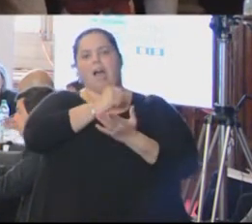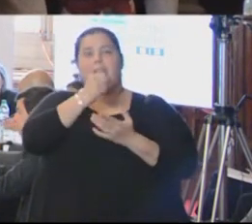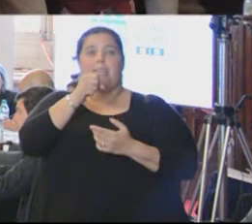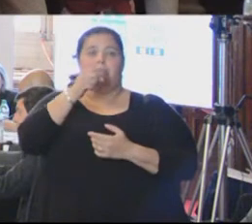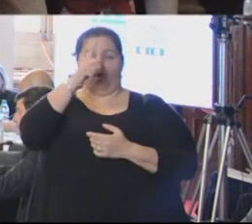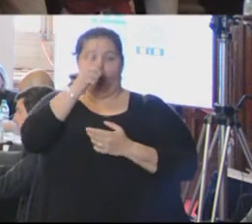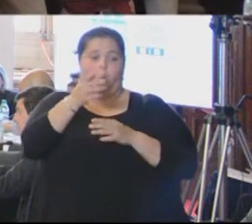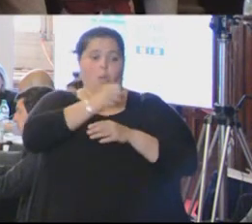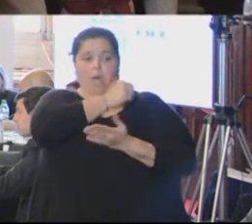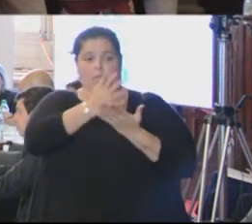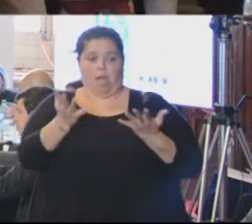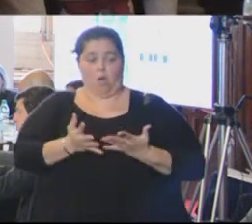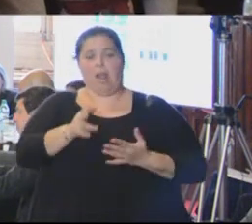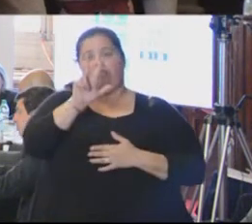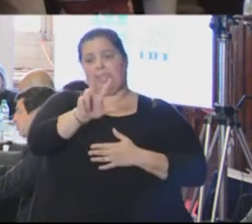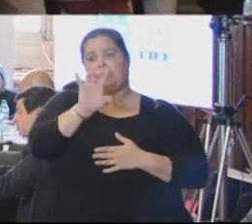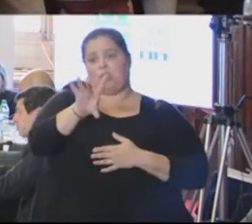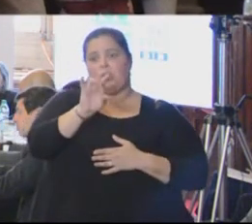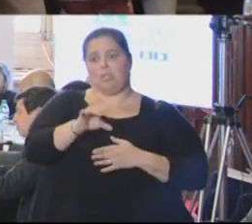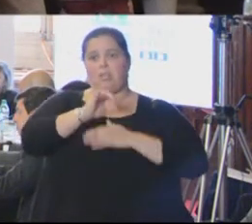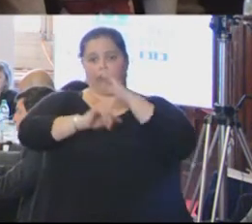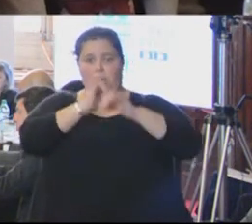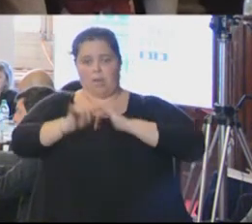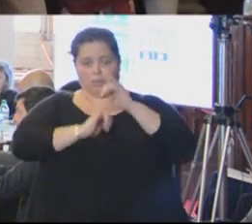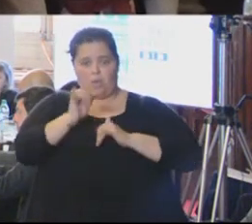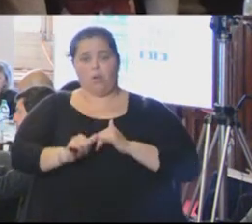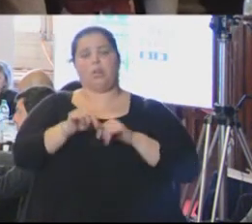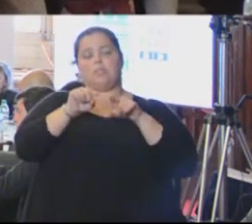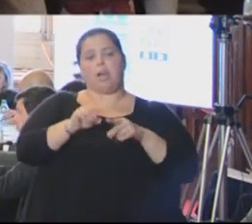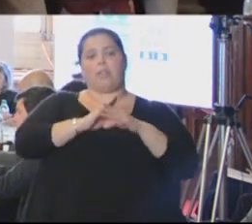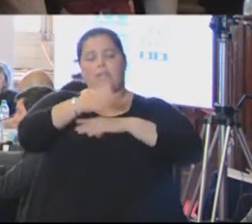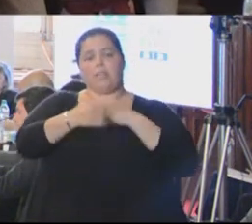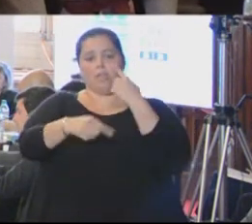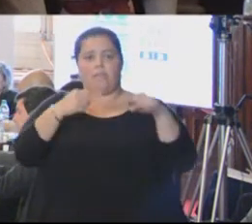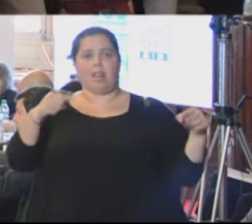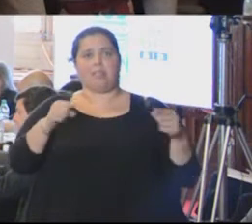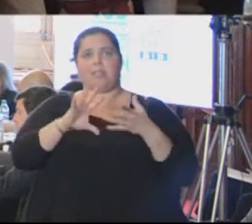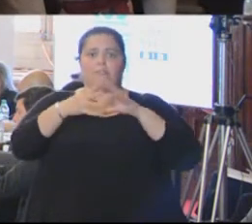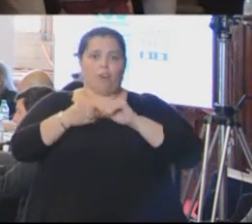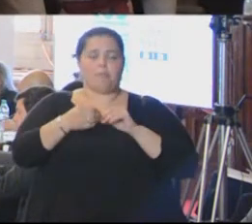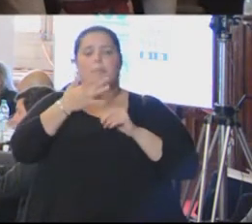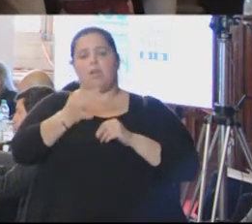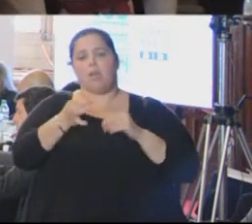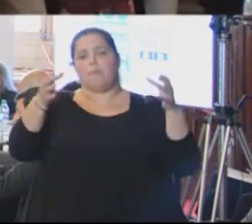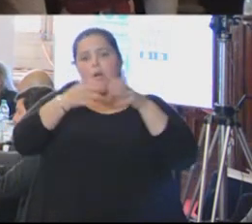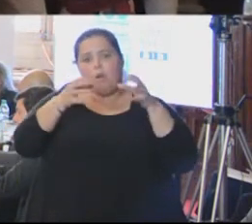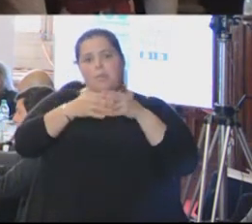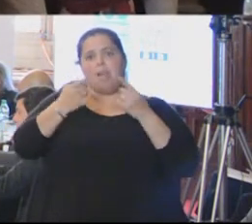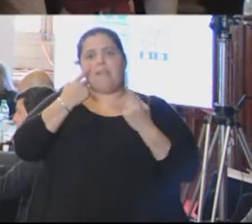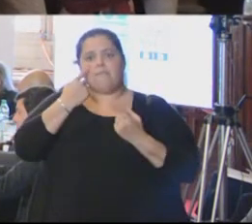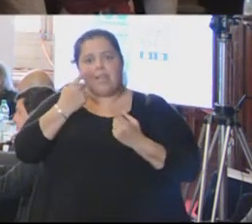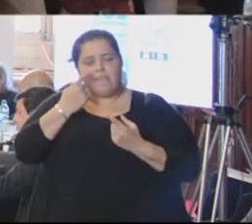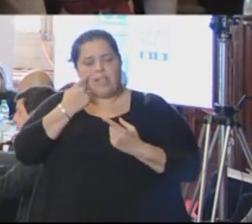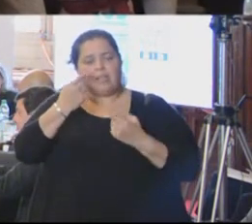informaciones, de las cuales se han desvirtuado 70 a través de diferentes medios, consejos de seguridad, comités de verificación en terreno,